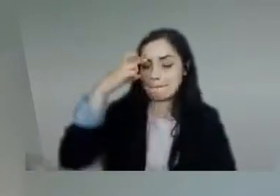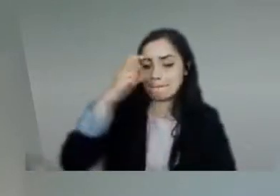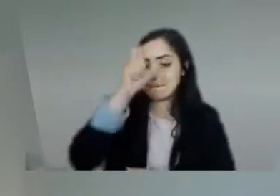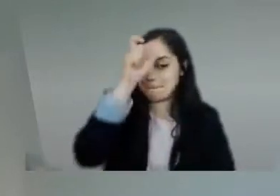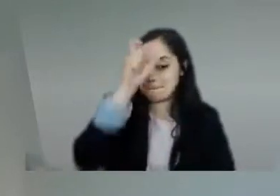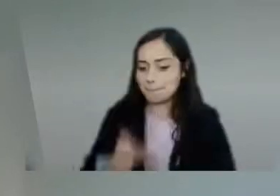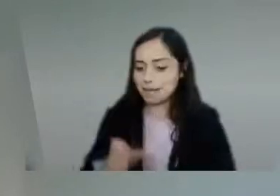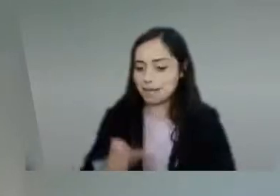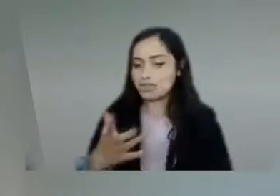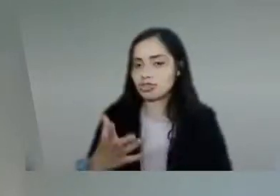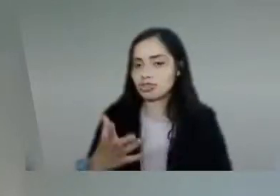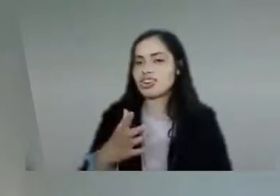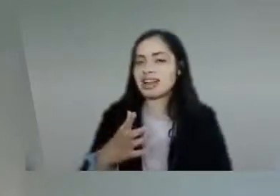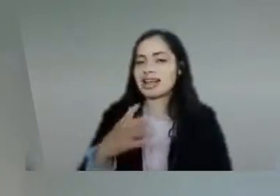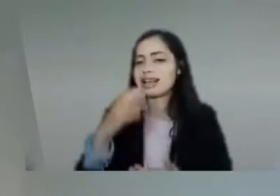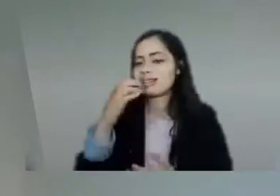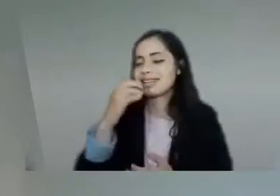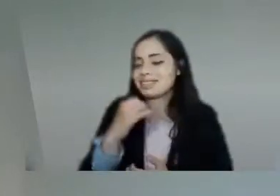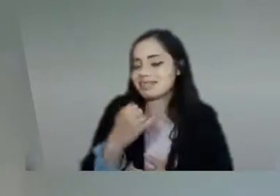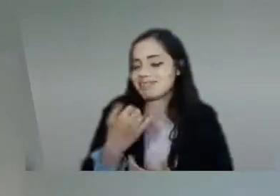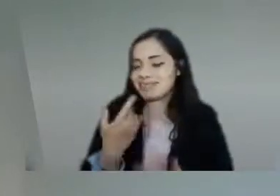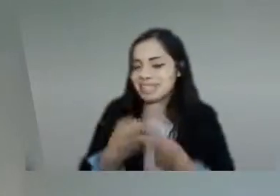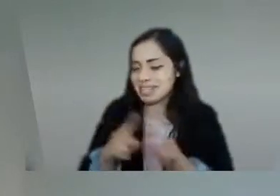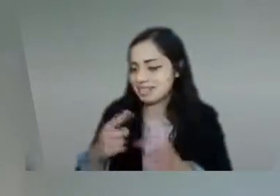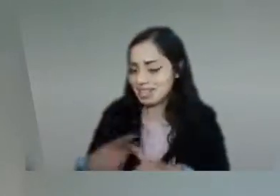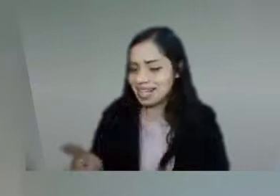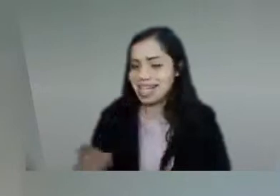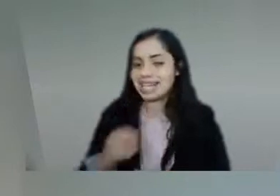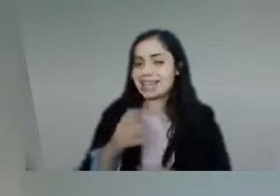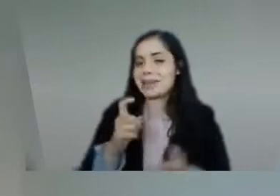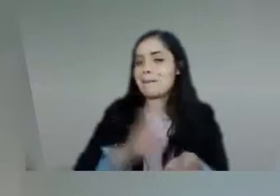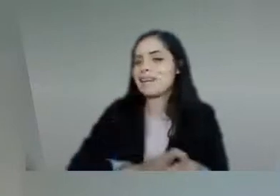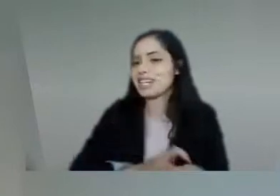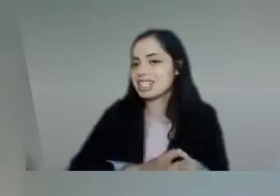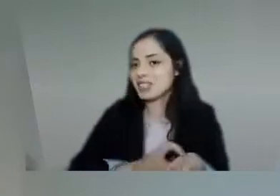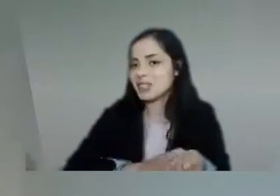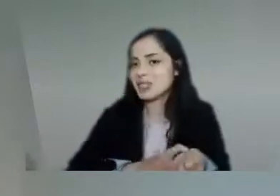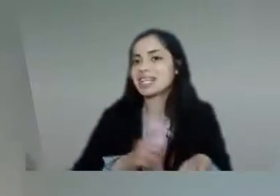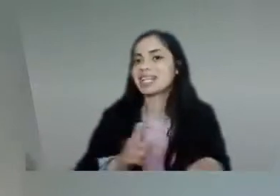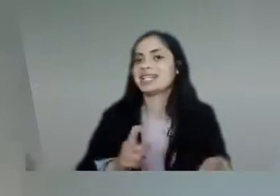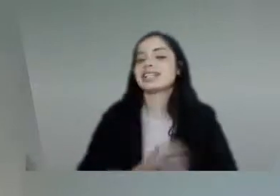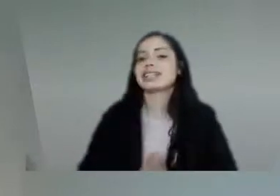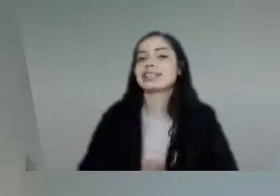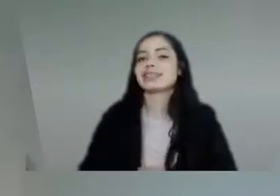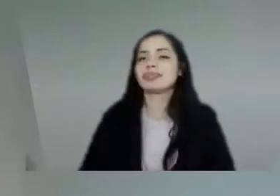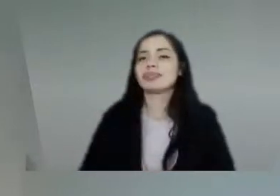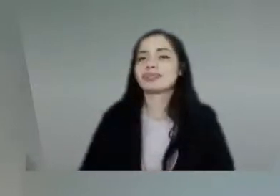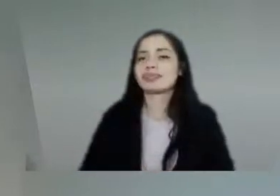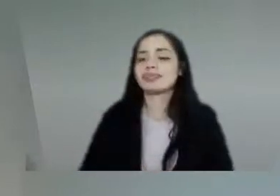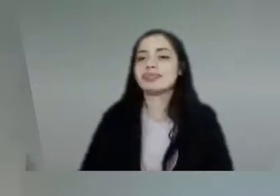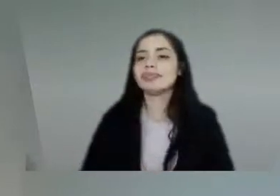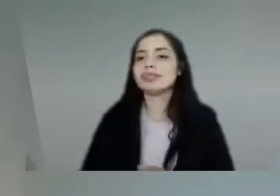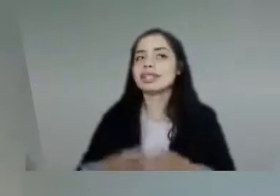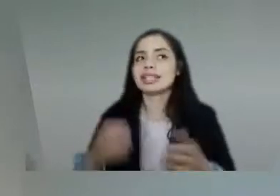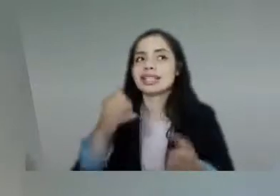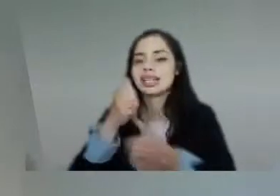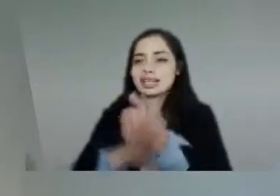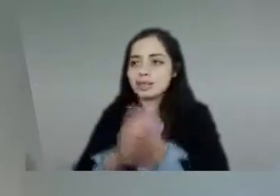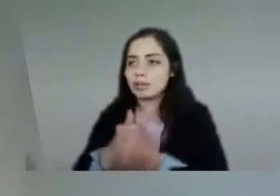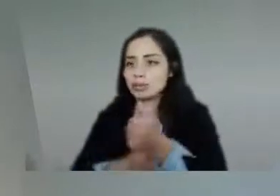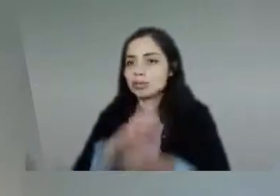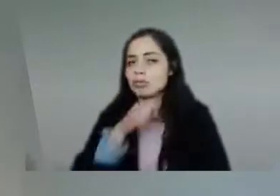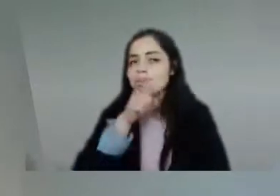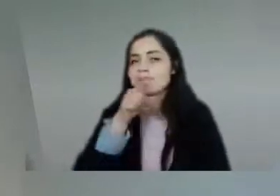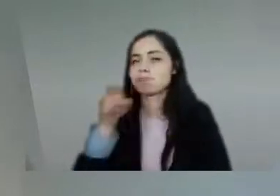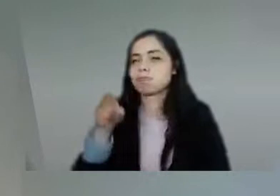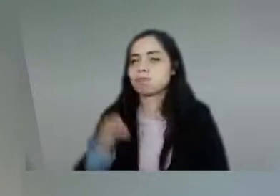personalidad, pero y asimismo como que cada uno tiene una habilidad diferente, ¿no? Pero entonces todas